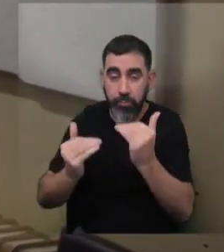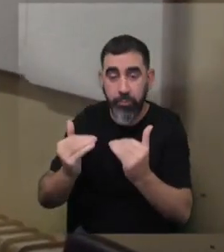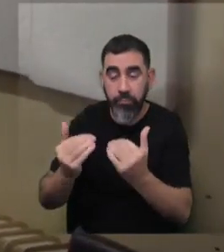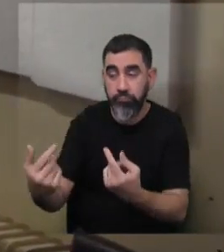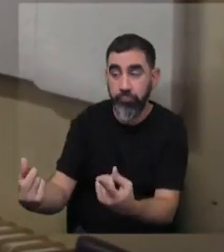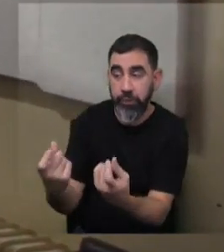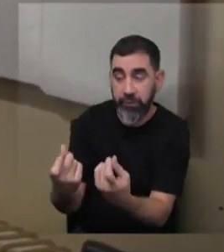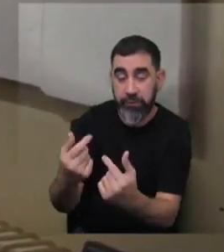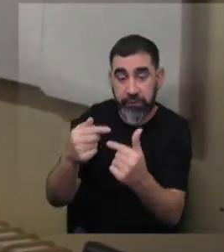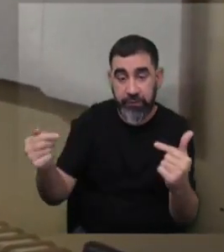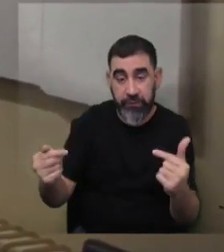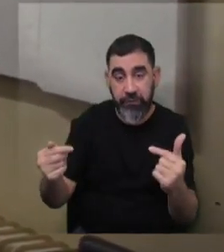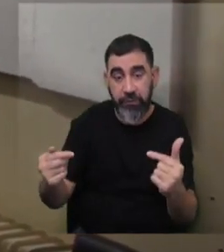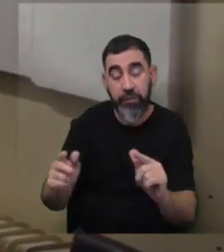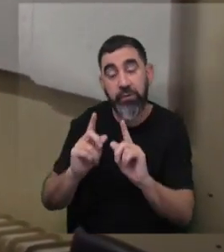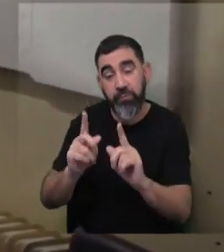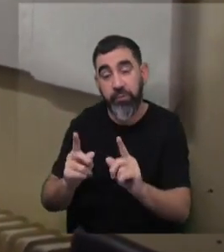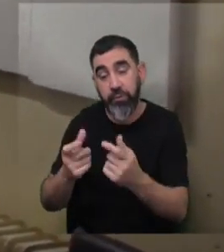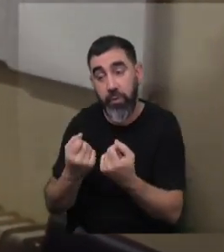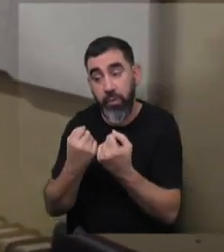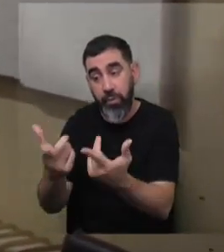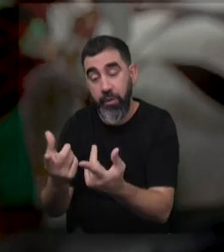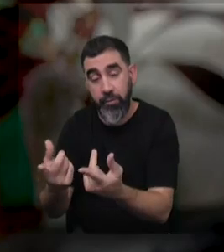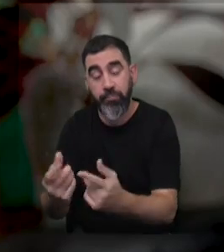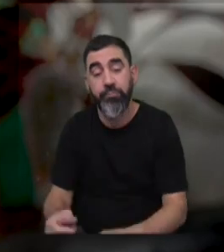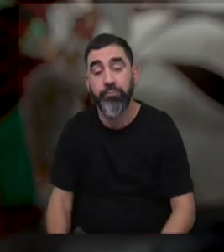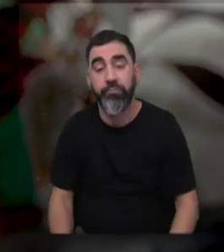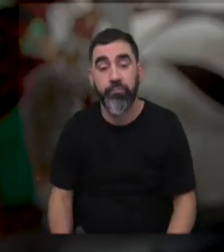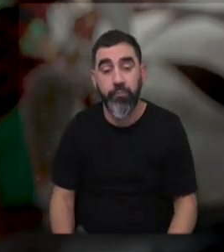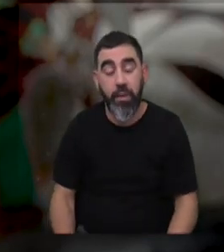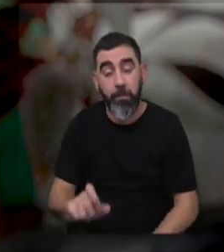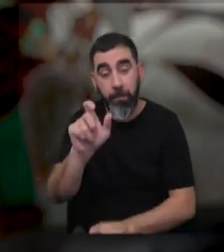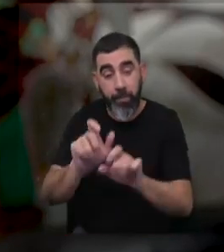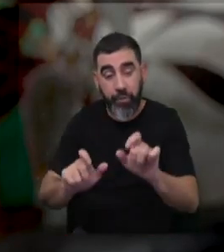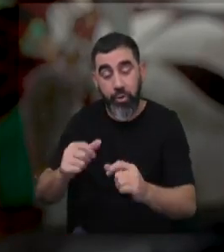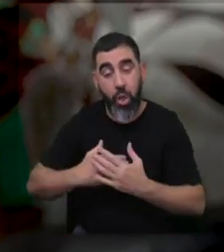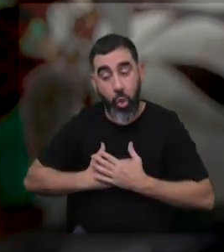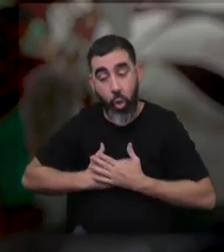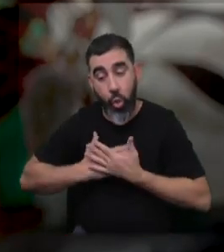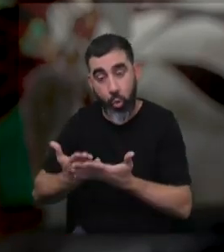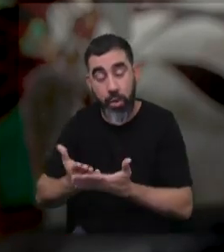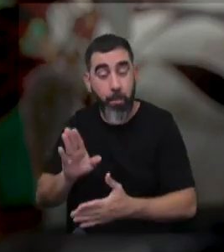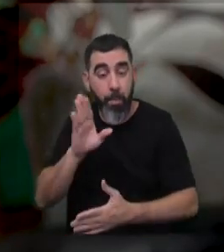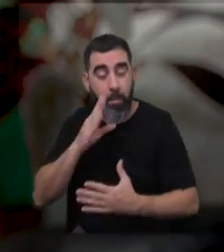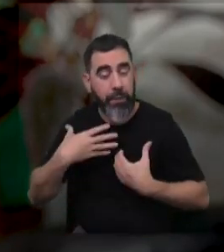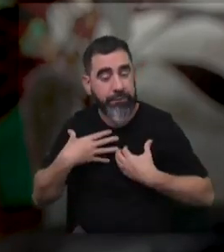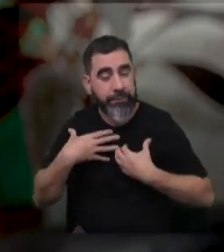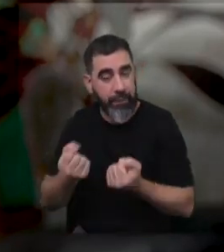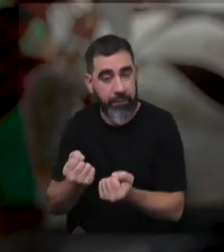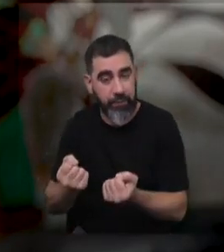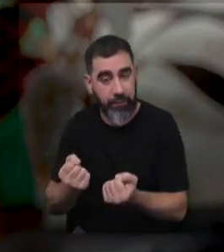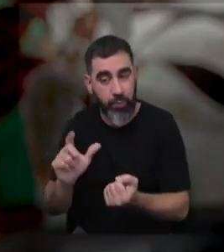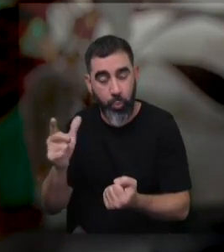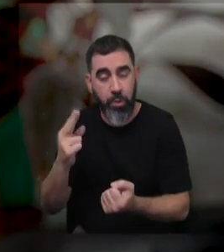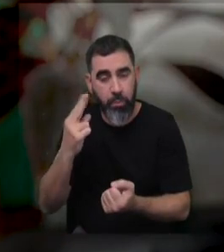demanda y la necesidad. Las personas que pueden donar la placenta son las mamás sanas, que no hayan tenido